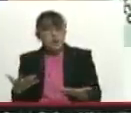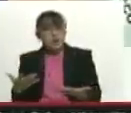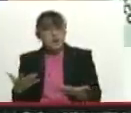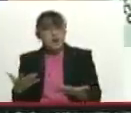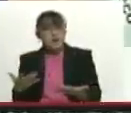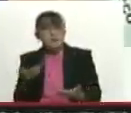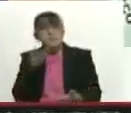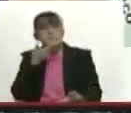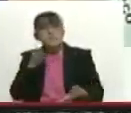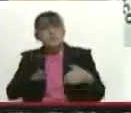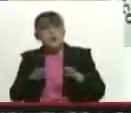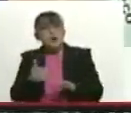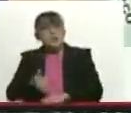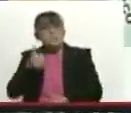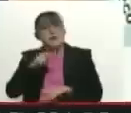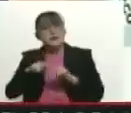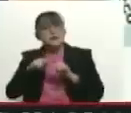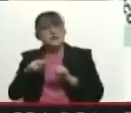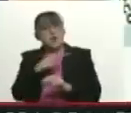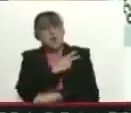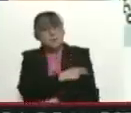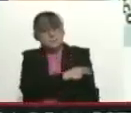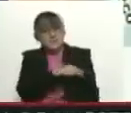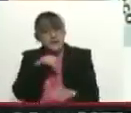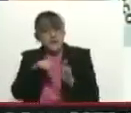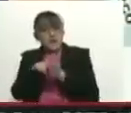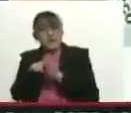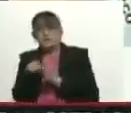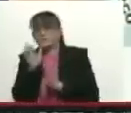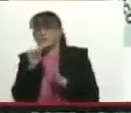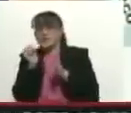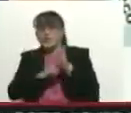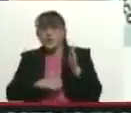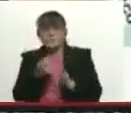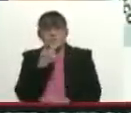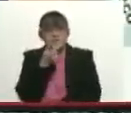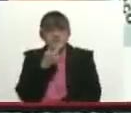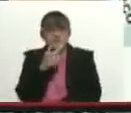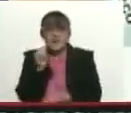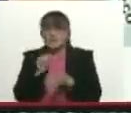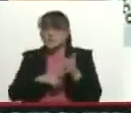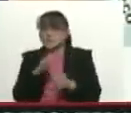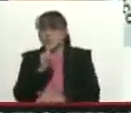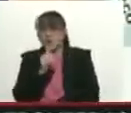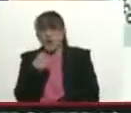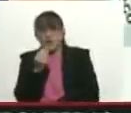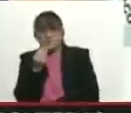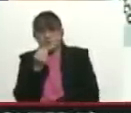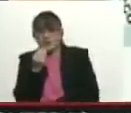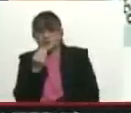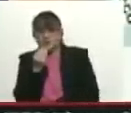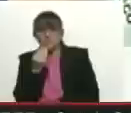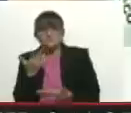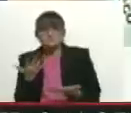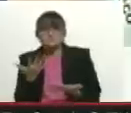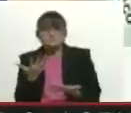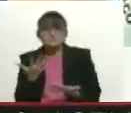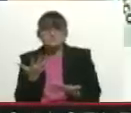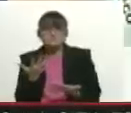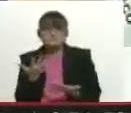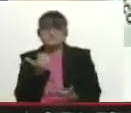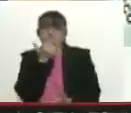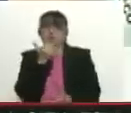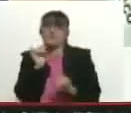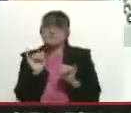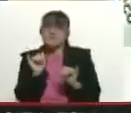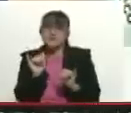Que mueren más niños en hospitales, escasean las medicinas, los alimentos, y se produce lo que ellos mismos dijeron,